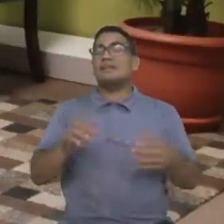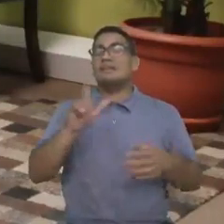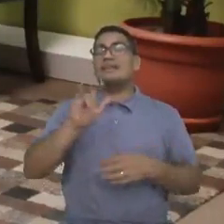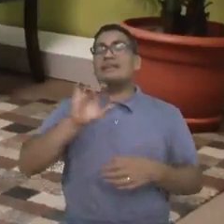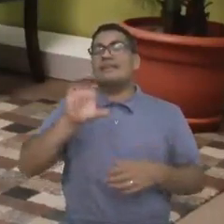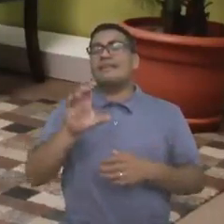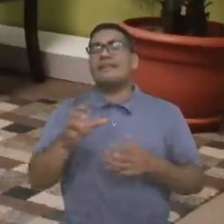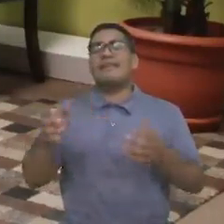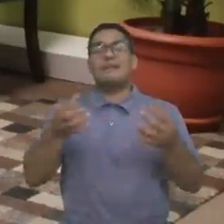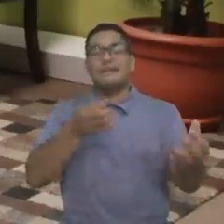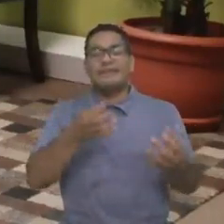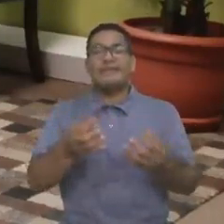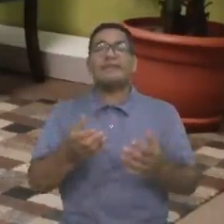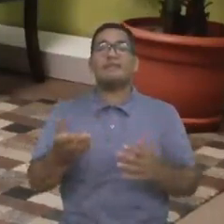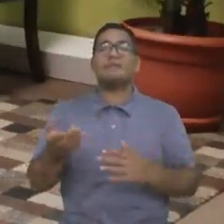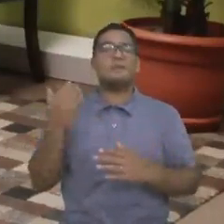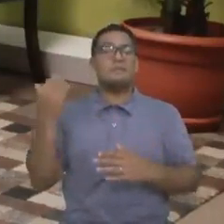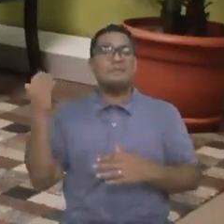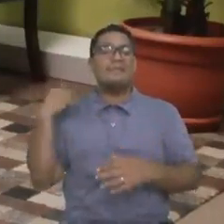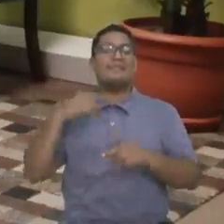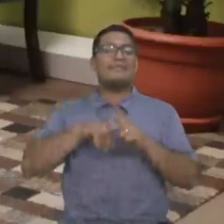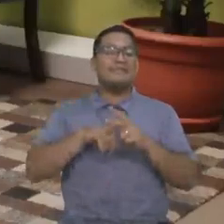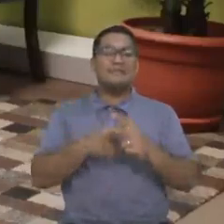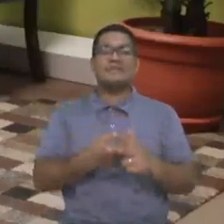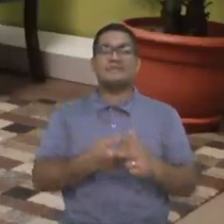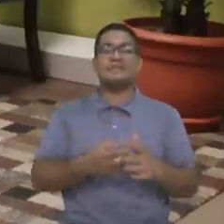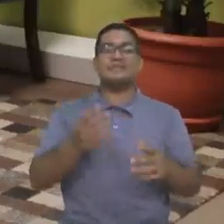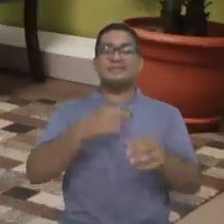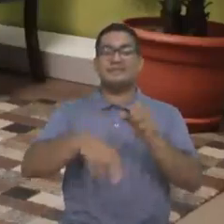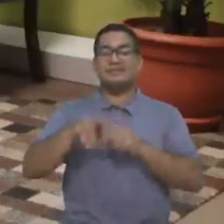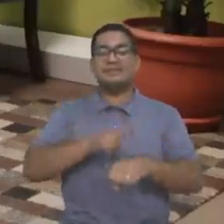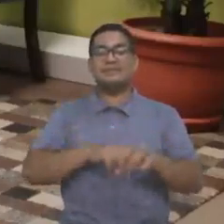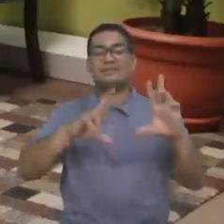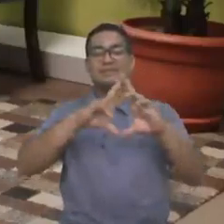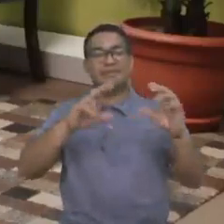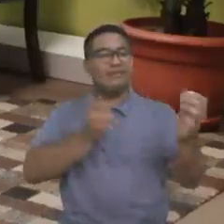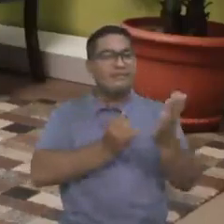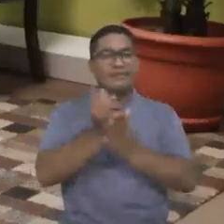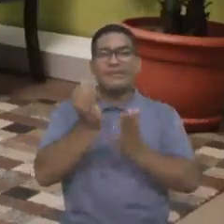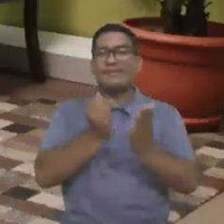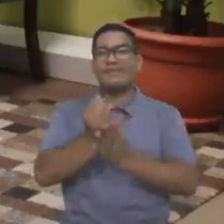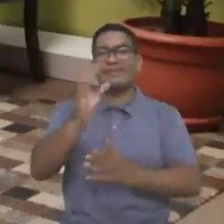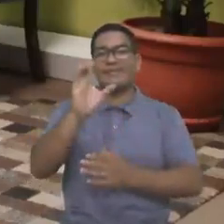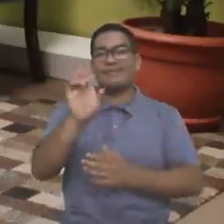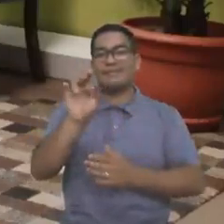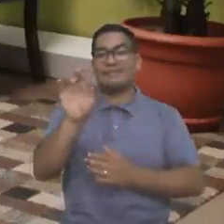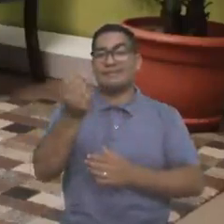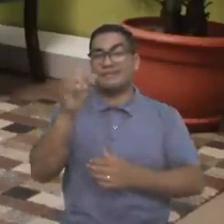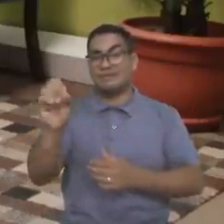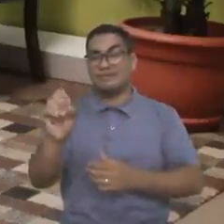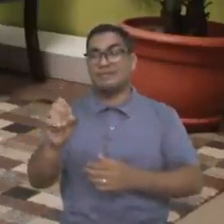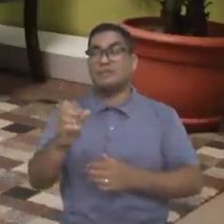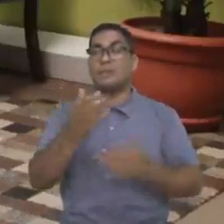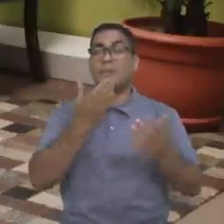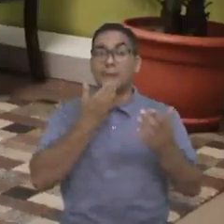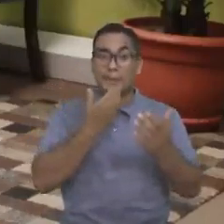bueno, para prevenir el coronavirus, que ha causado muchas muertes a nivel mundial en varios